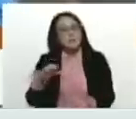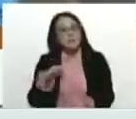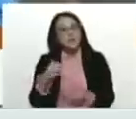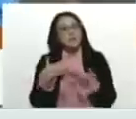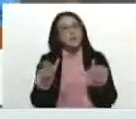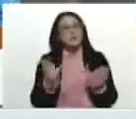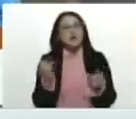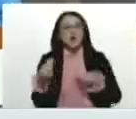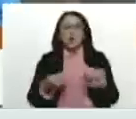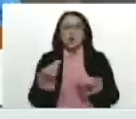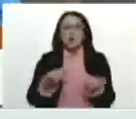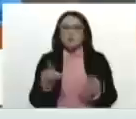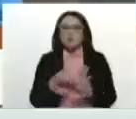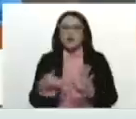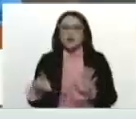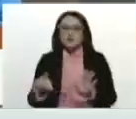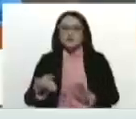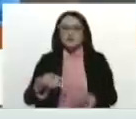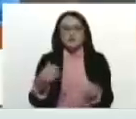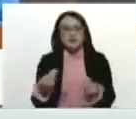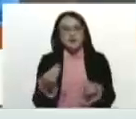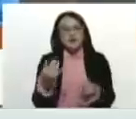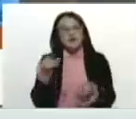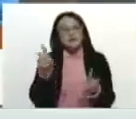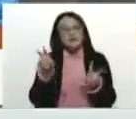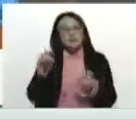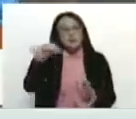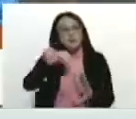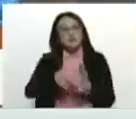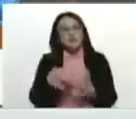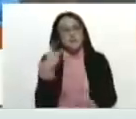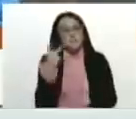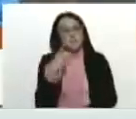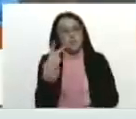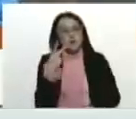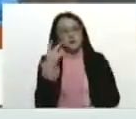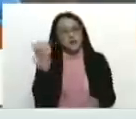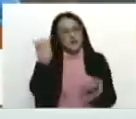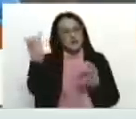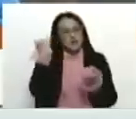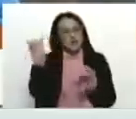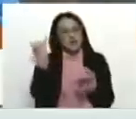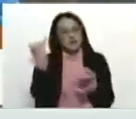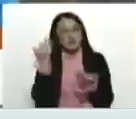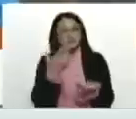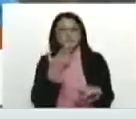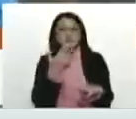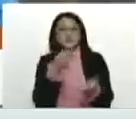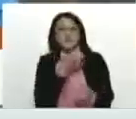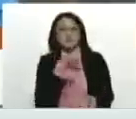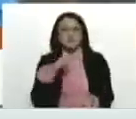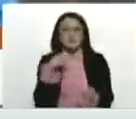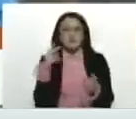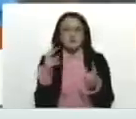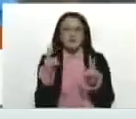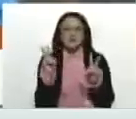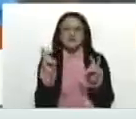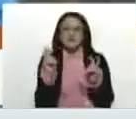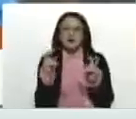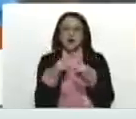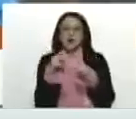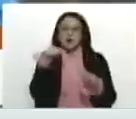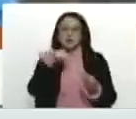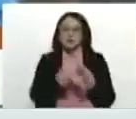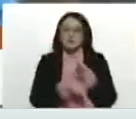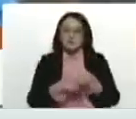distribuye derecho propiedad privada esas son cosas profundamente políticas profundamente ideológicas por ejemplo se privatiza el conocimiento cuando